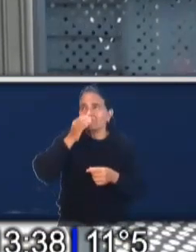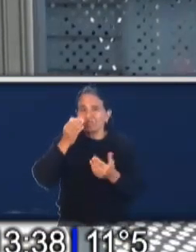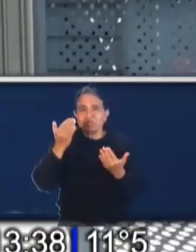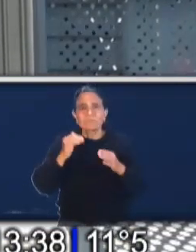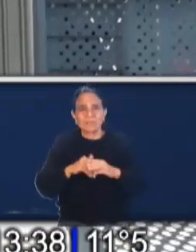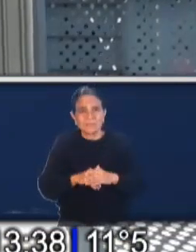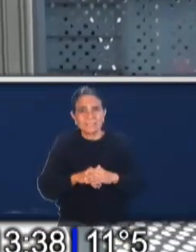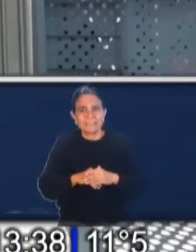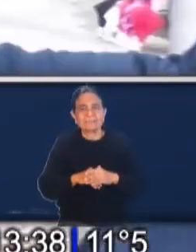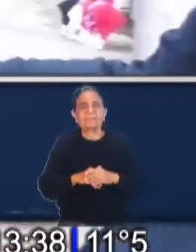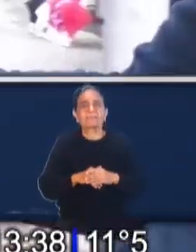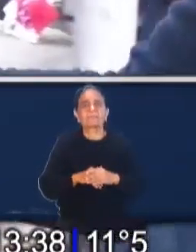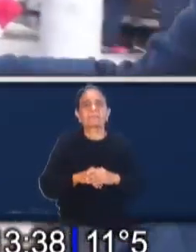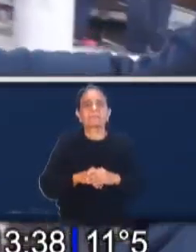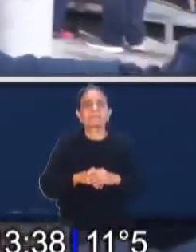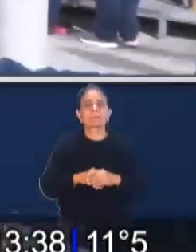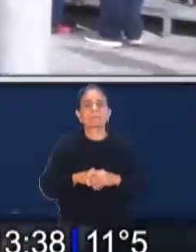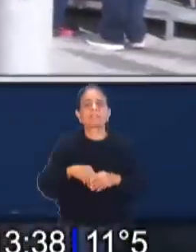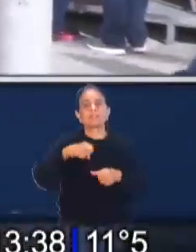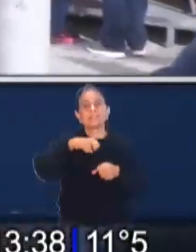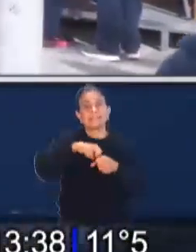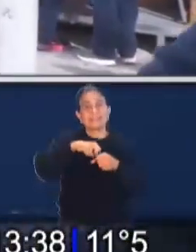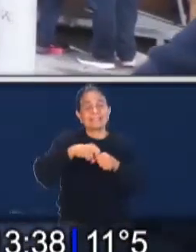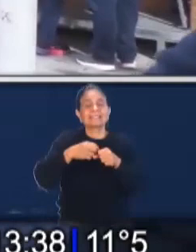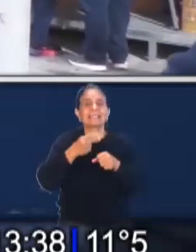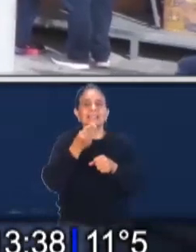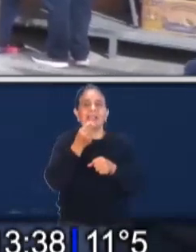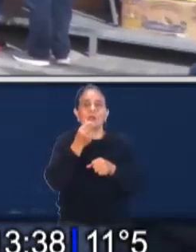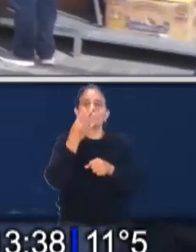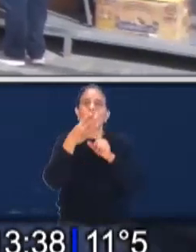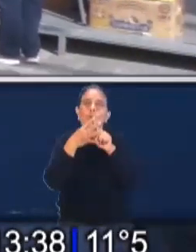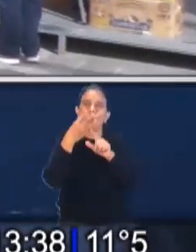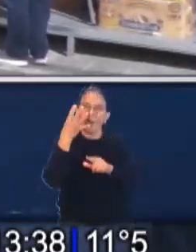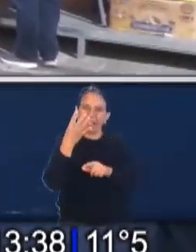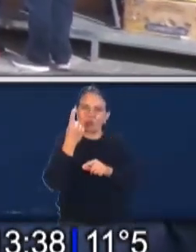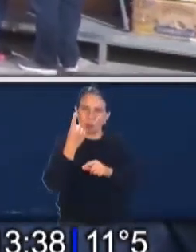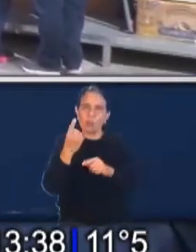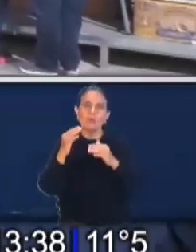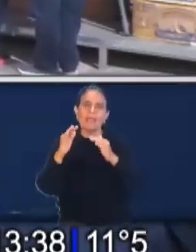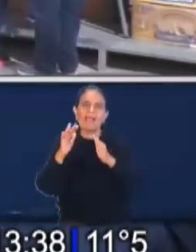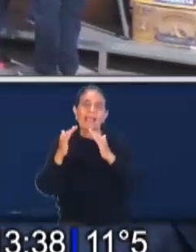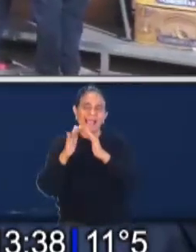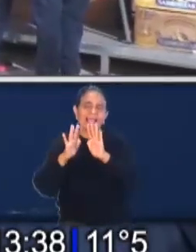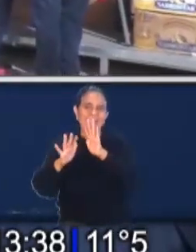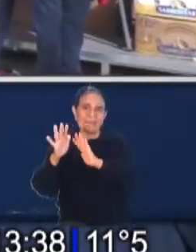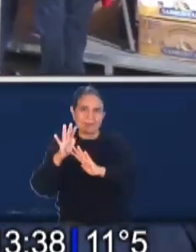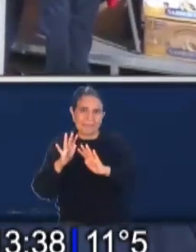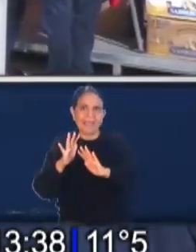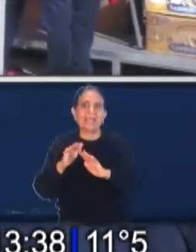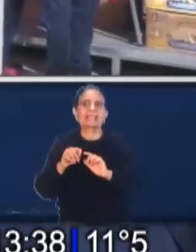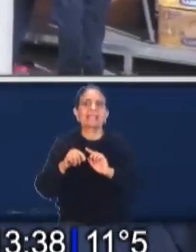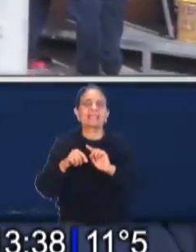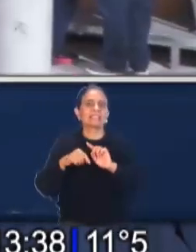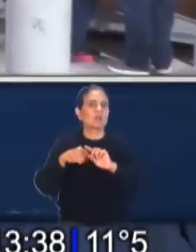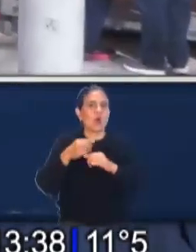poder apreciar este día? Vamos a tener 4 puestos de cerveza, el mío es de Cronos, cerveza artesanal, también van a estar participando Tolco Pivo, Triángulos